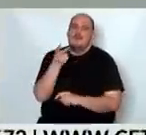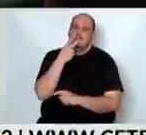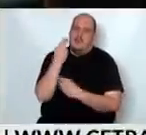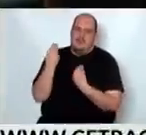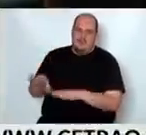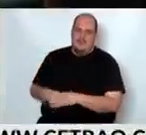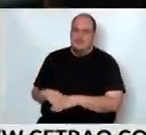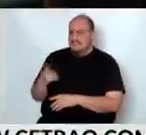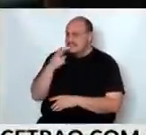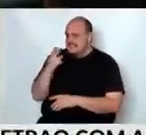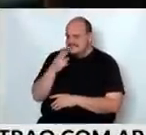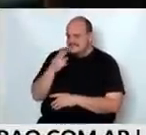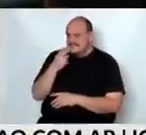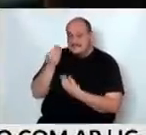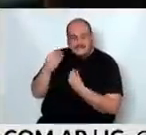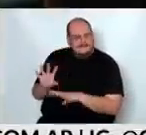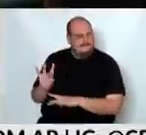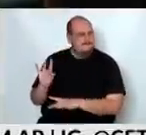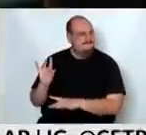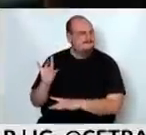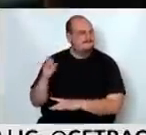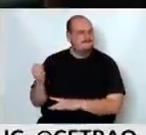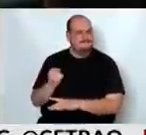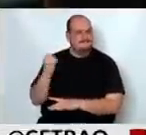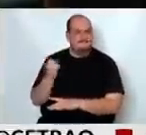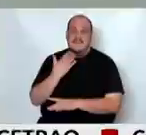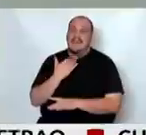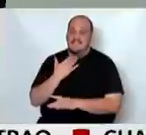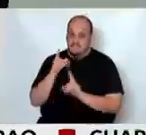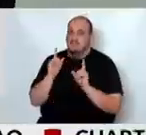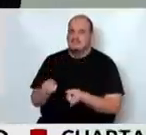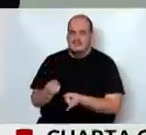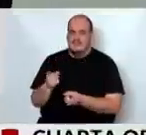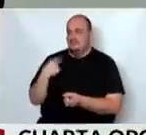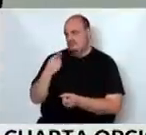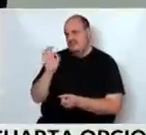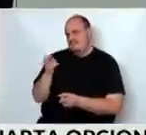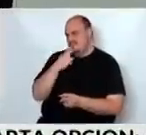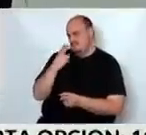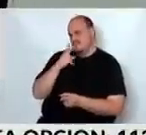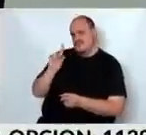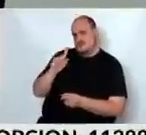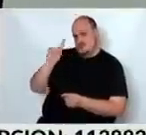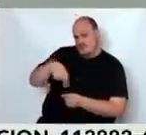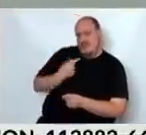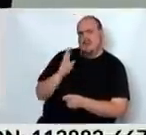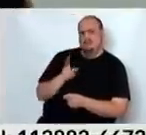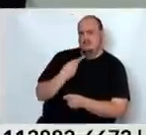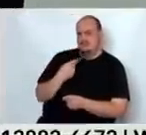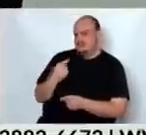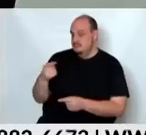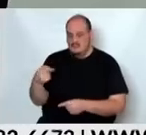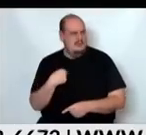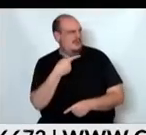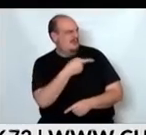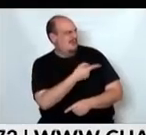y me costó un montón, pero no deja de ser una adicción, que todos sabemos que te mata. Y vos decís, pues me venía a decir que no hagas y vos